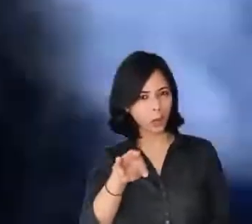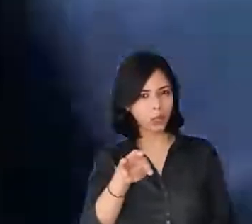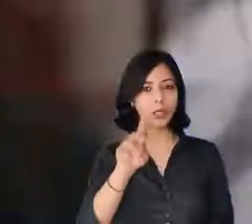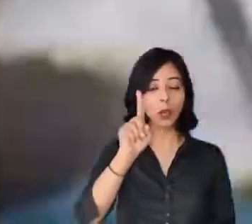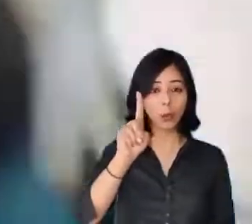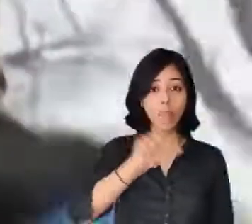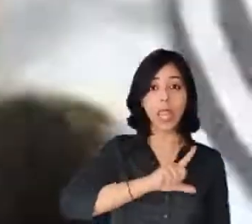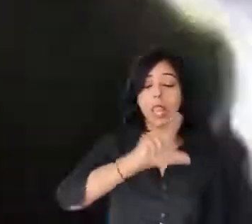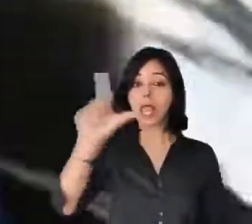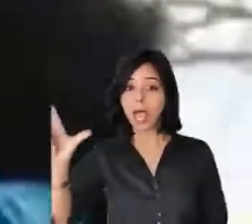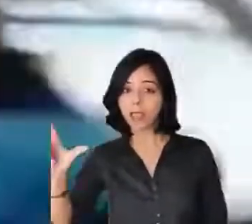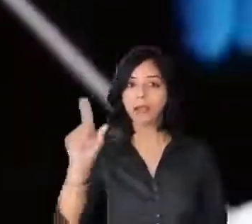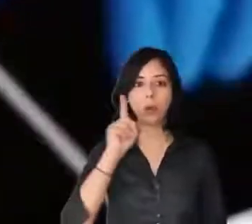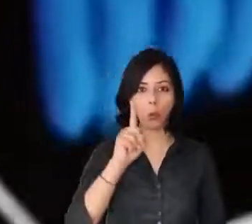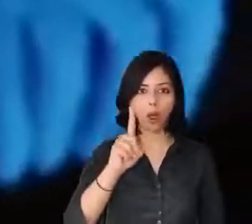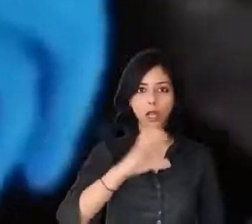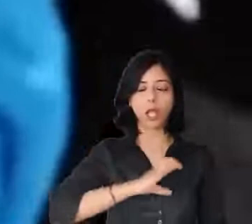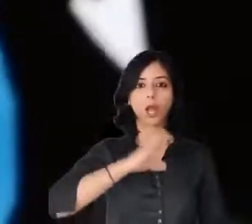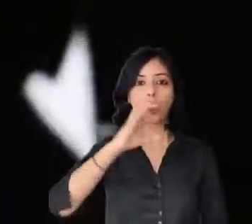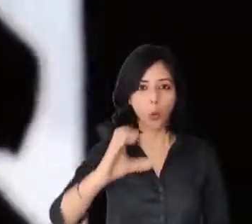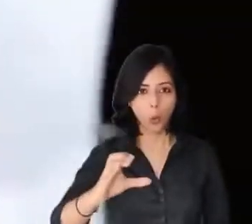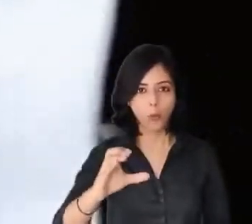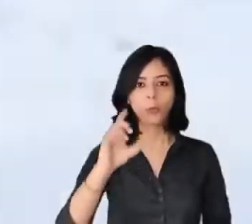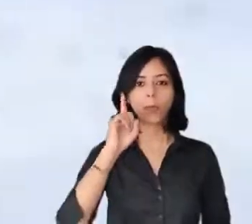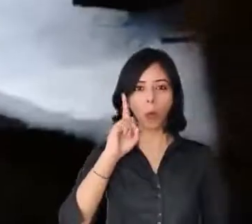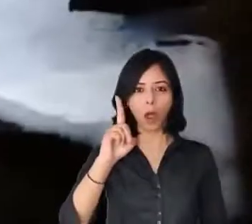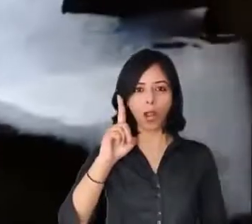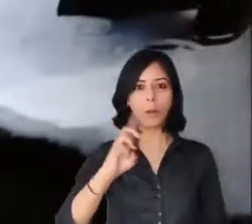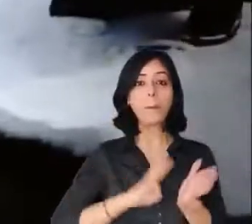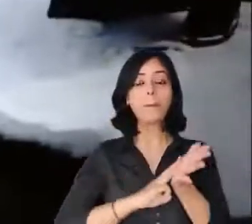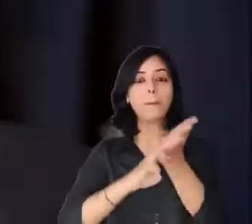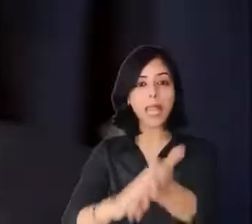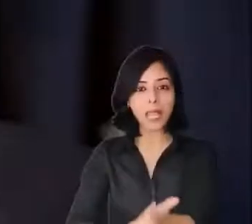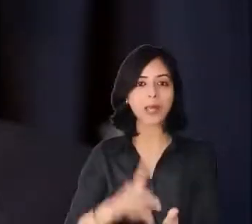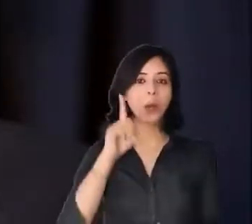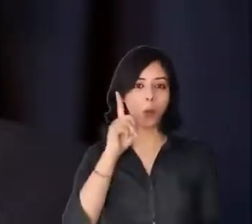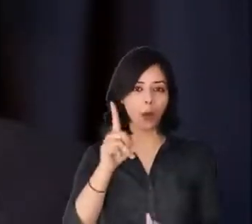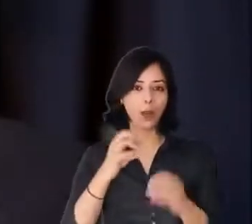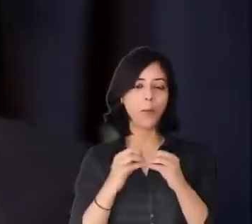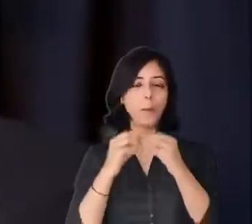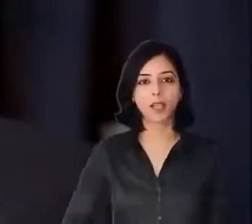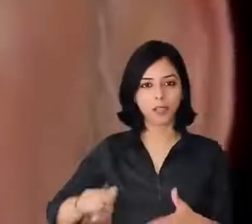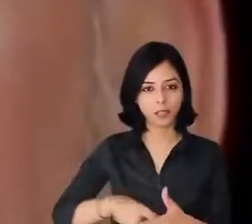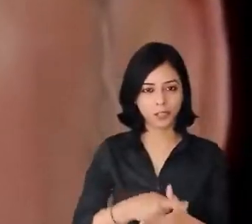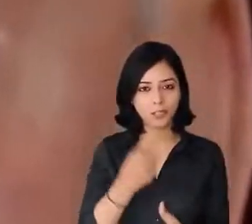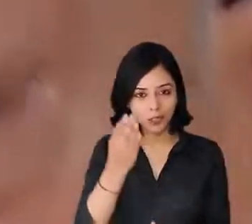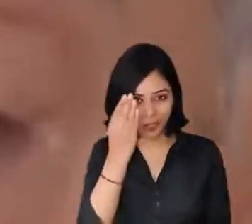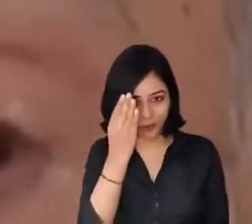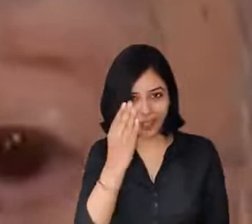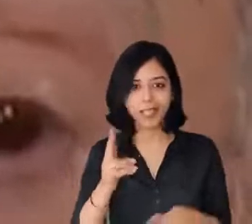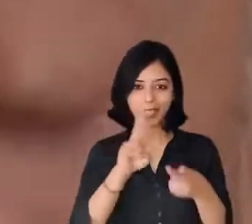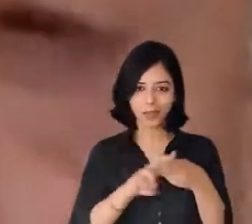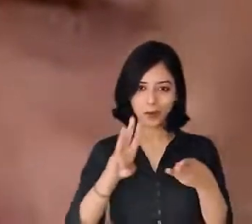Pero no había indicios claros de cómo la habían matado. No había heridas cortantes ni heridas